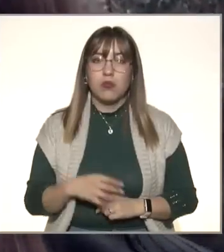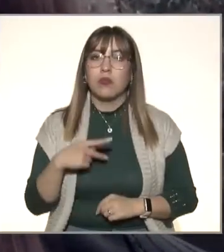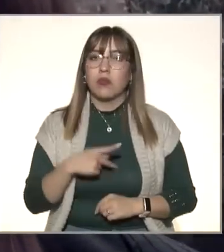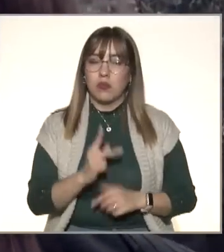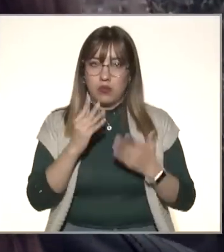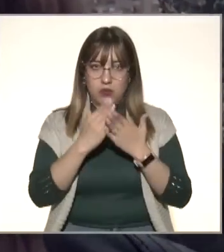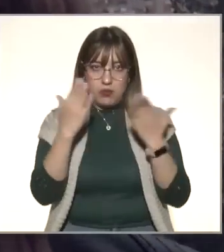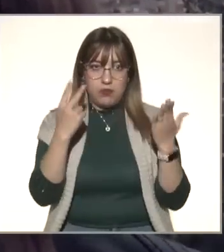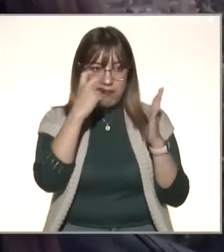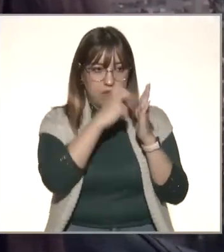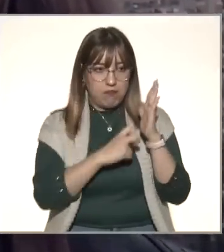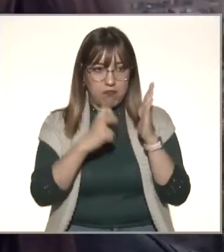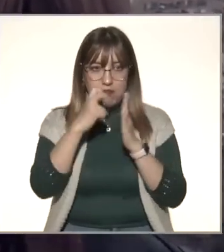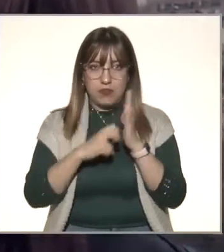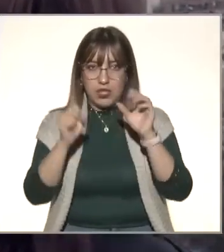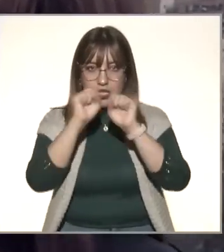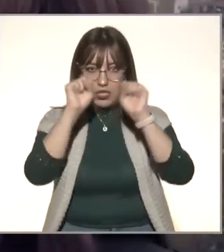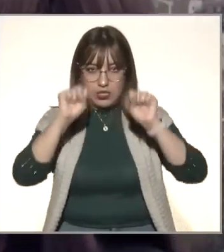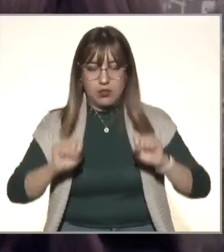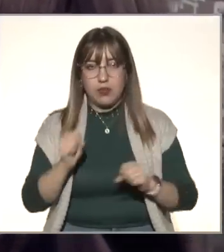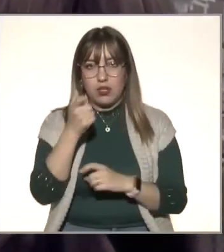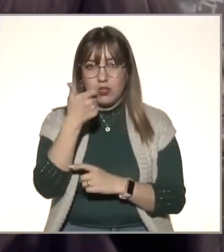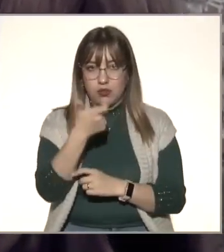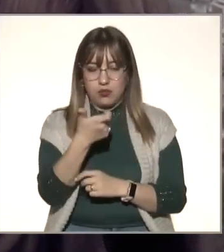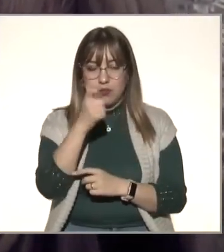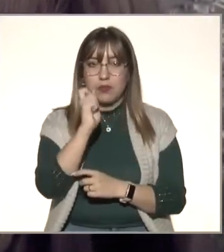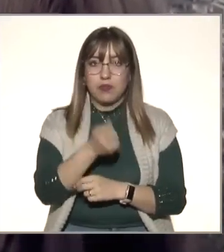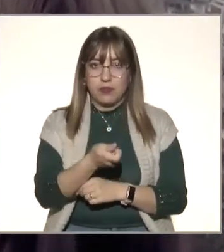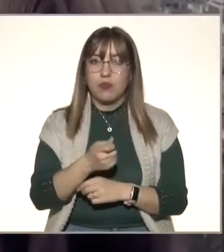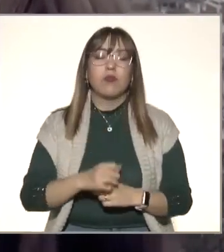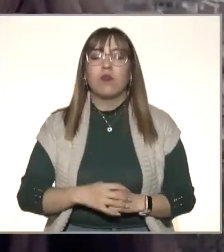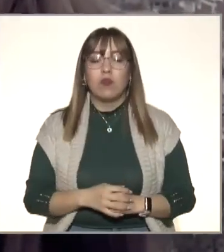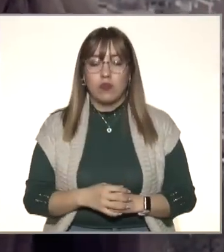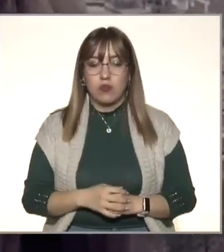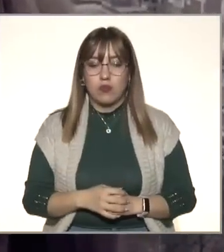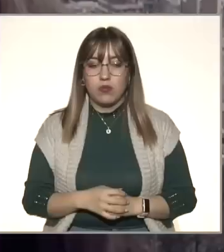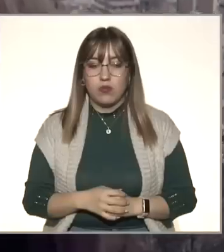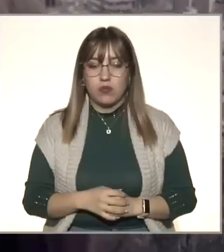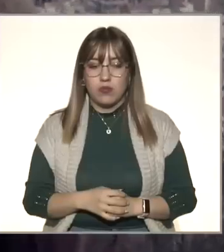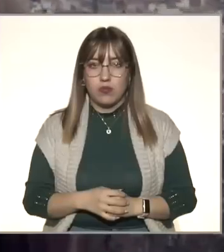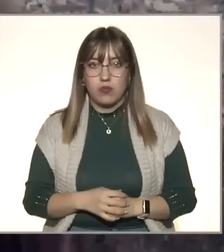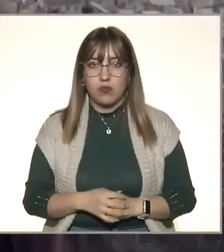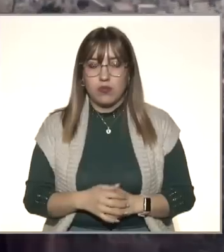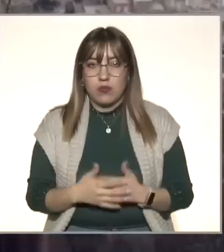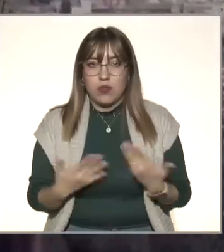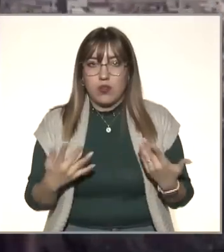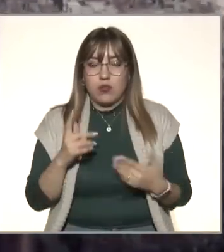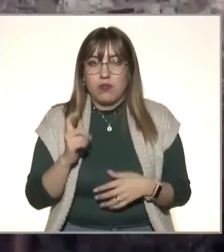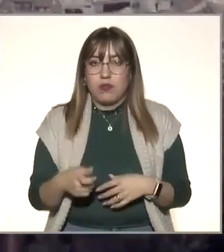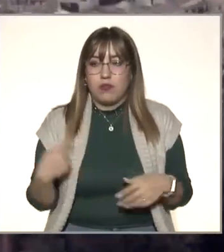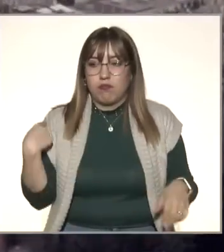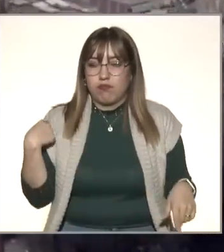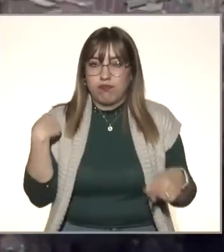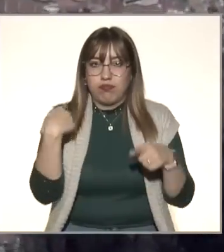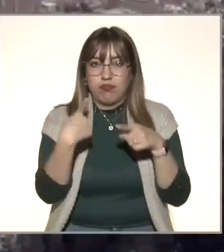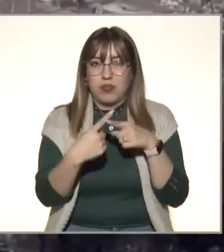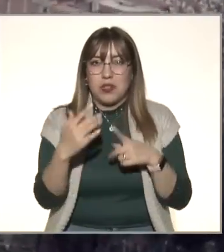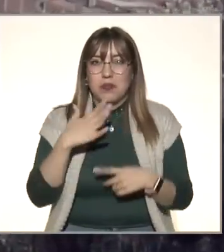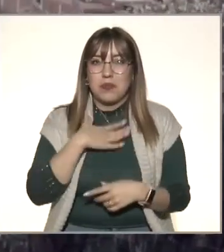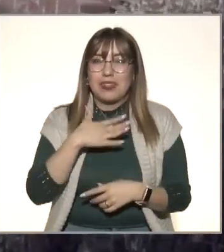económicos. ¿Qué quiere decir? Que se volvió un momento en que todas nuestras expectativas de